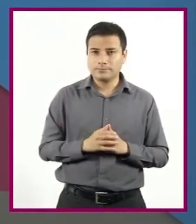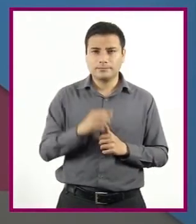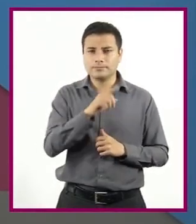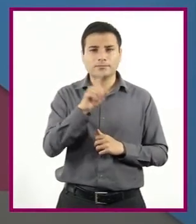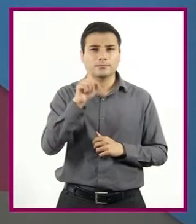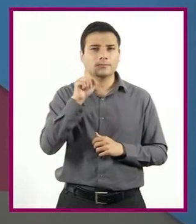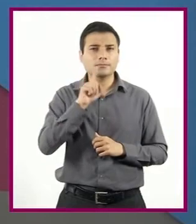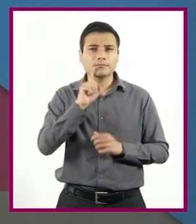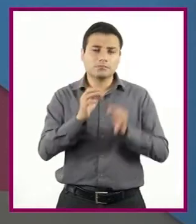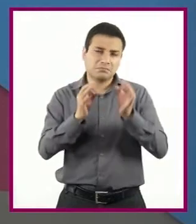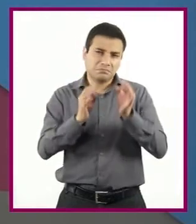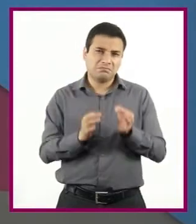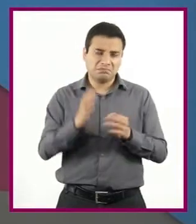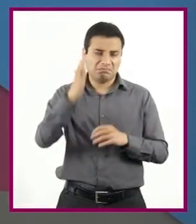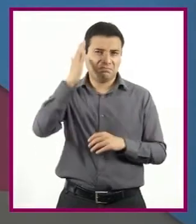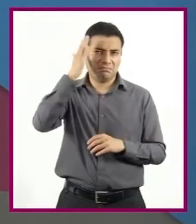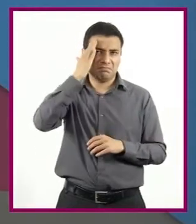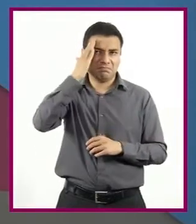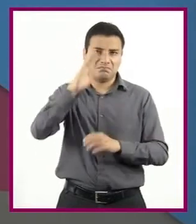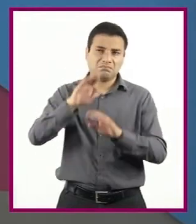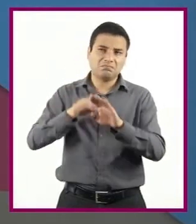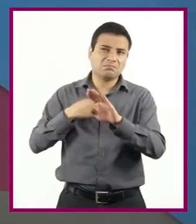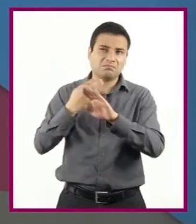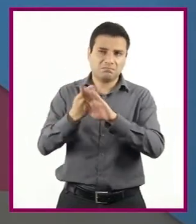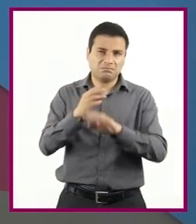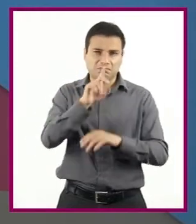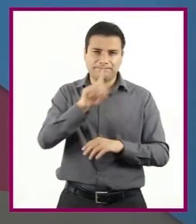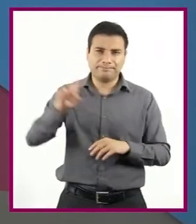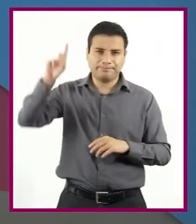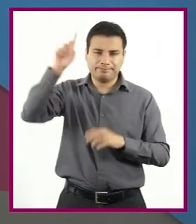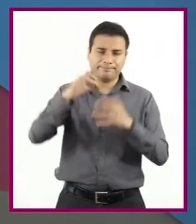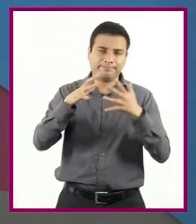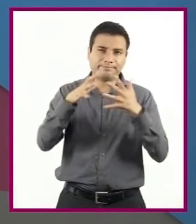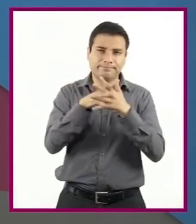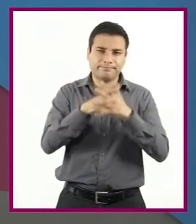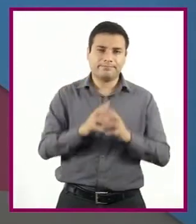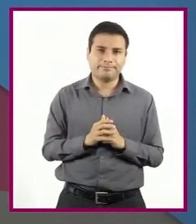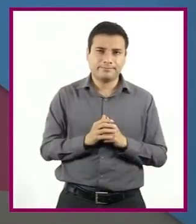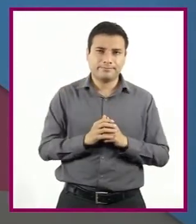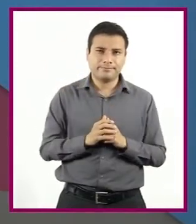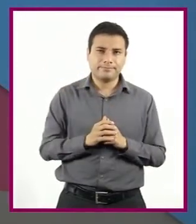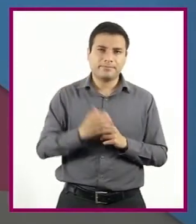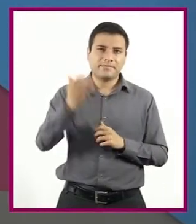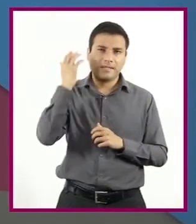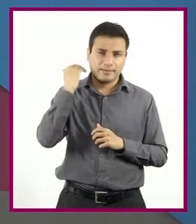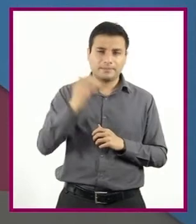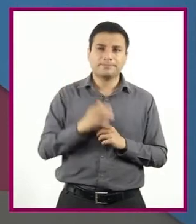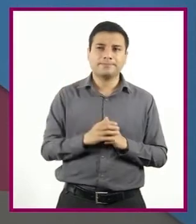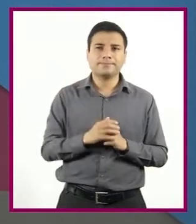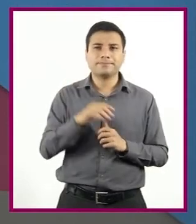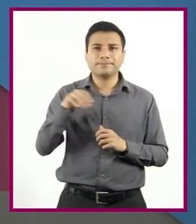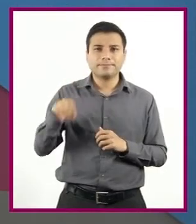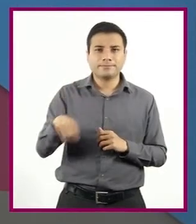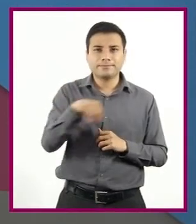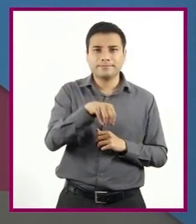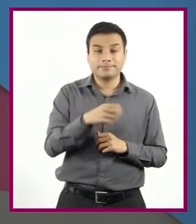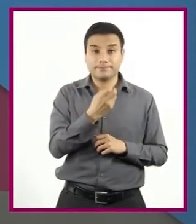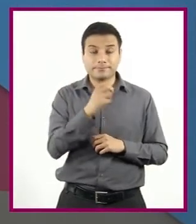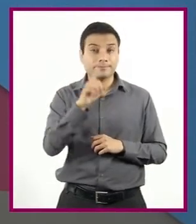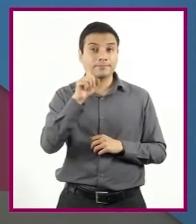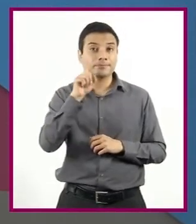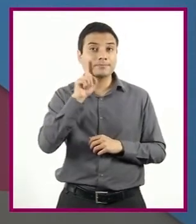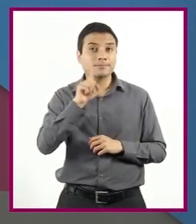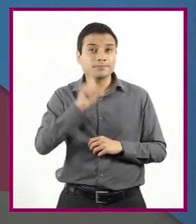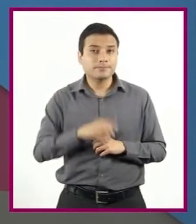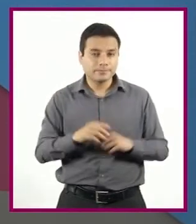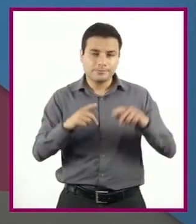una rebelión en contra de Huitzilopochtli, pues en su peregrinación hacia la Cuenca de México, ella y sus seguidores